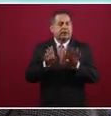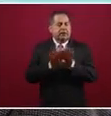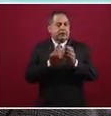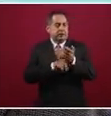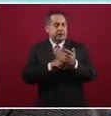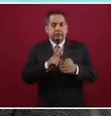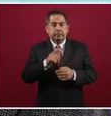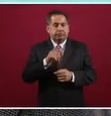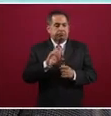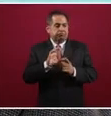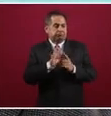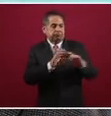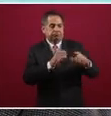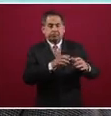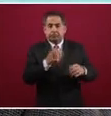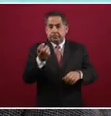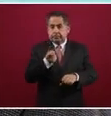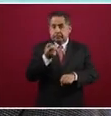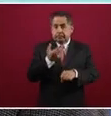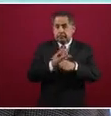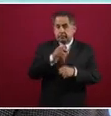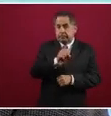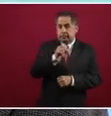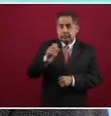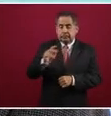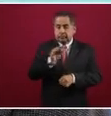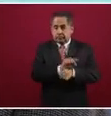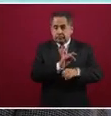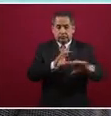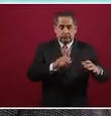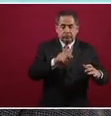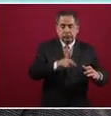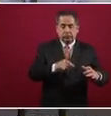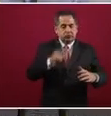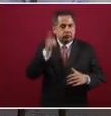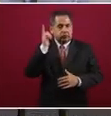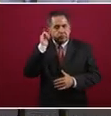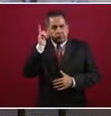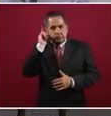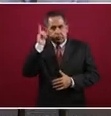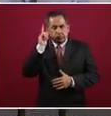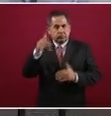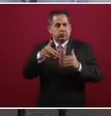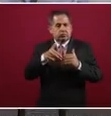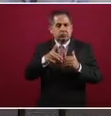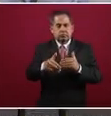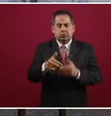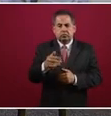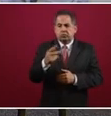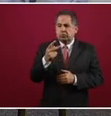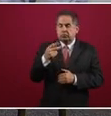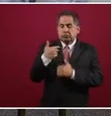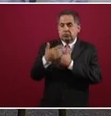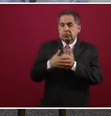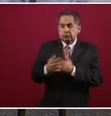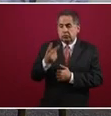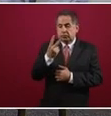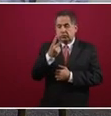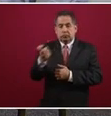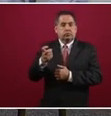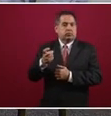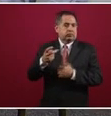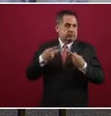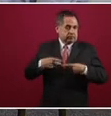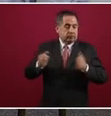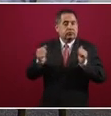de búsqueda de la secretaría de seguridad y protección ciudadana esperamos que sean por lo menos 200 elementos con sus binomios caninos